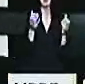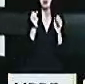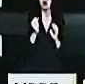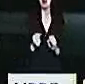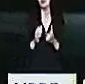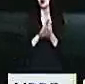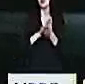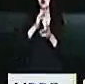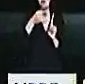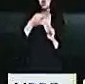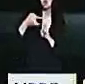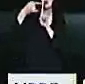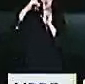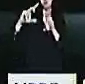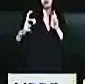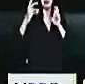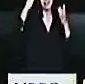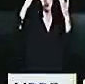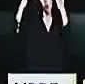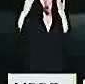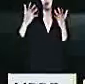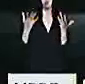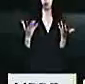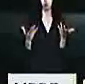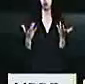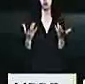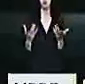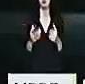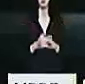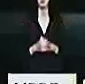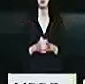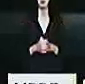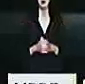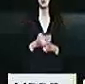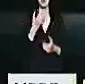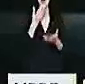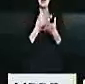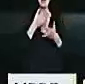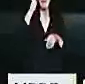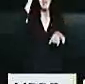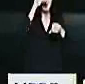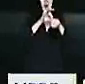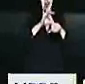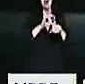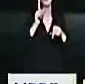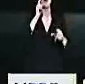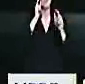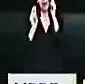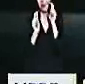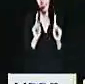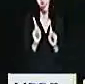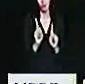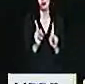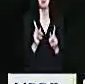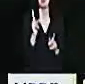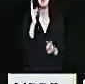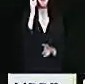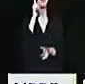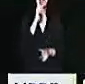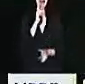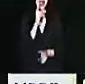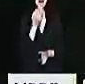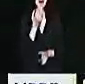telemedicina, uh-huh. para aquellas cosas que son muy prevalentes y de bajo riesgo. A eso me refiero con el muy prevalente y bajo riesgo, y tener